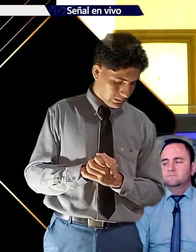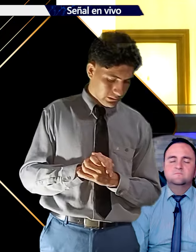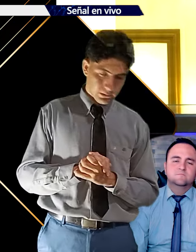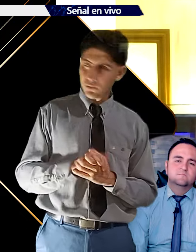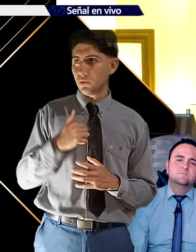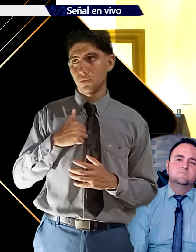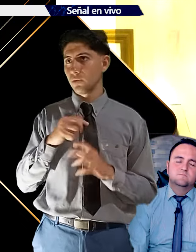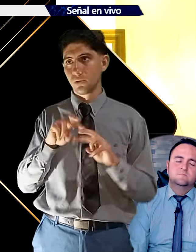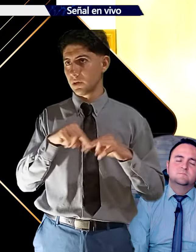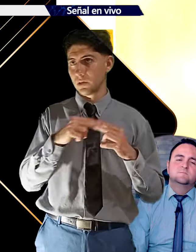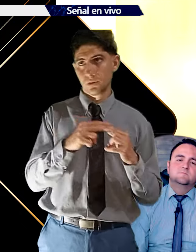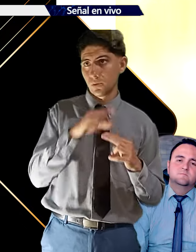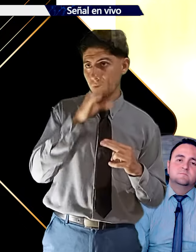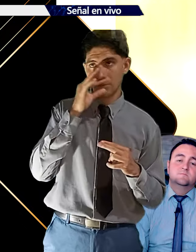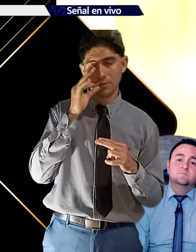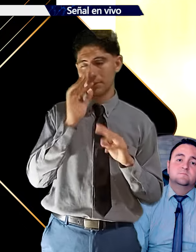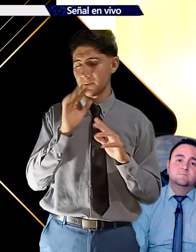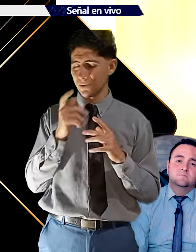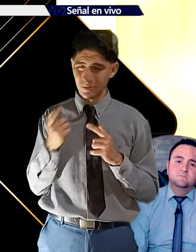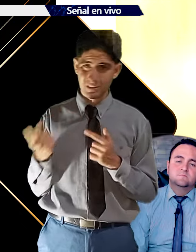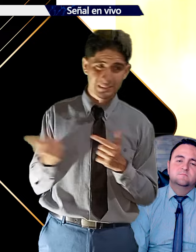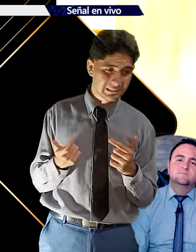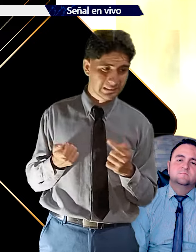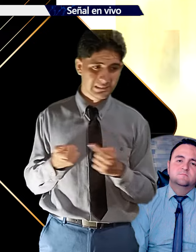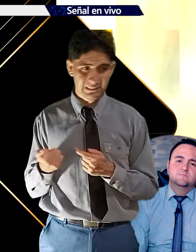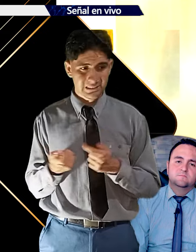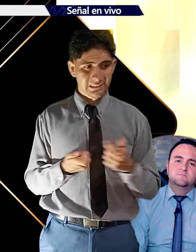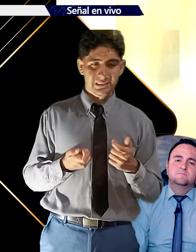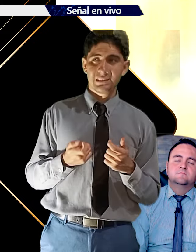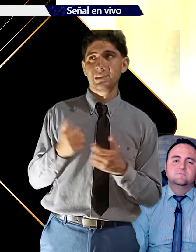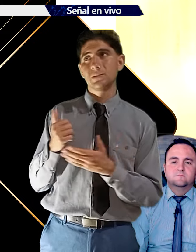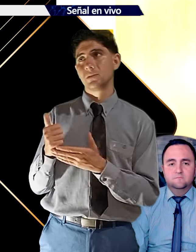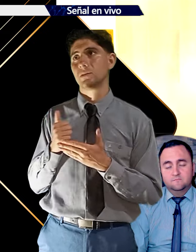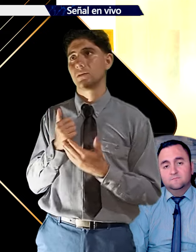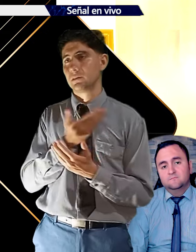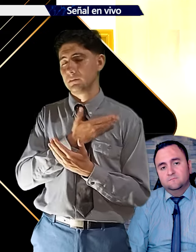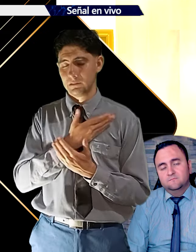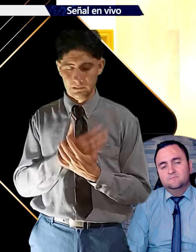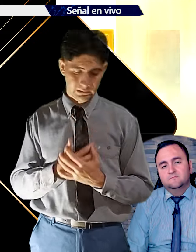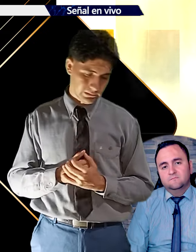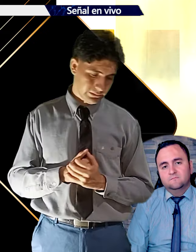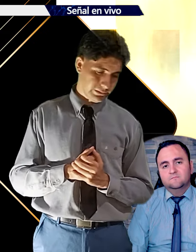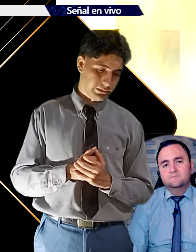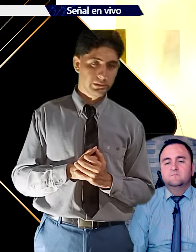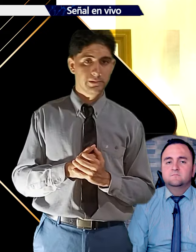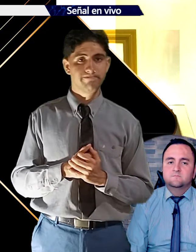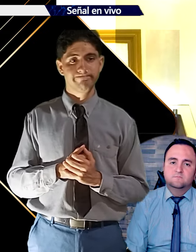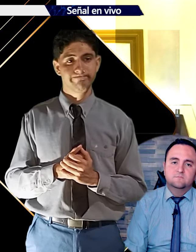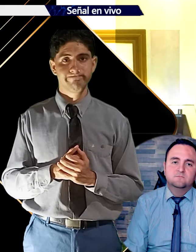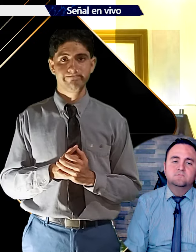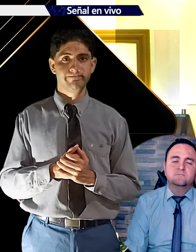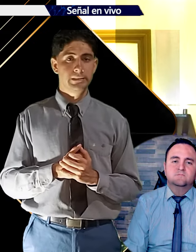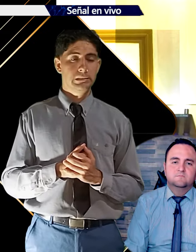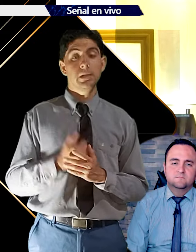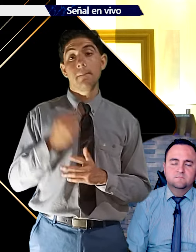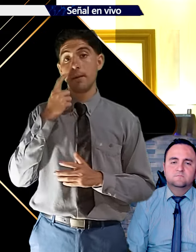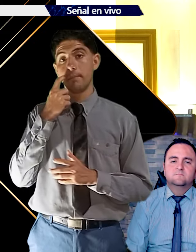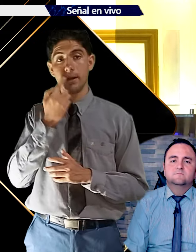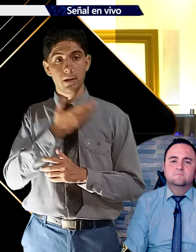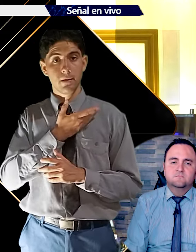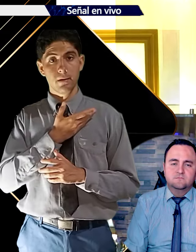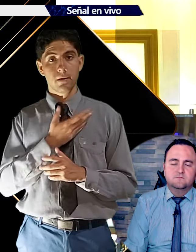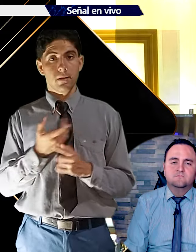me manoseó. Y estoy en esa lucha, mamá. Yo no he caído en nada con nadie, pero estoy en esa lucha. Y comenzó a llorar, mamá, ayúdeme, ayúdeme.